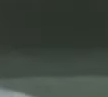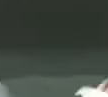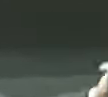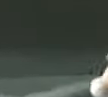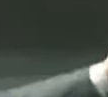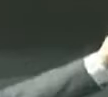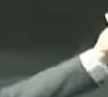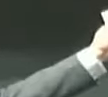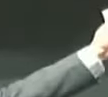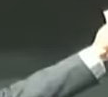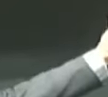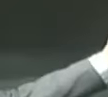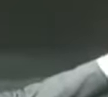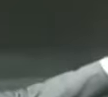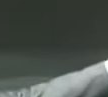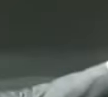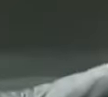lo que Dios ha hecho